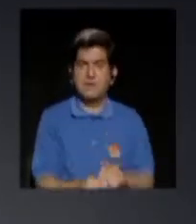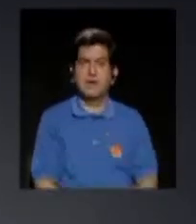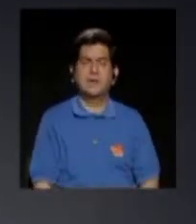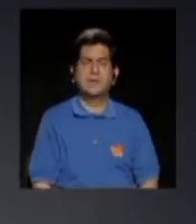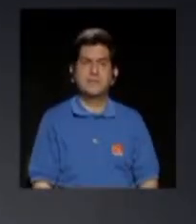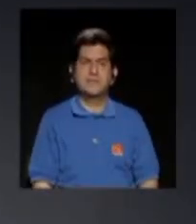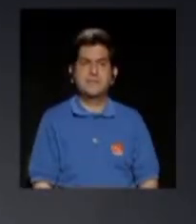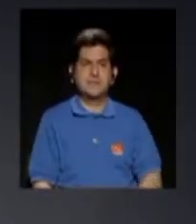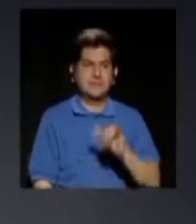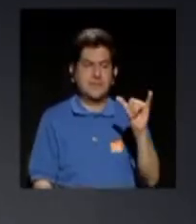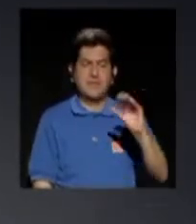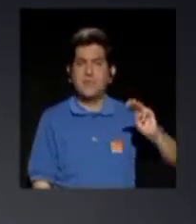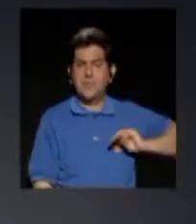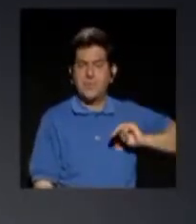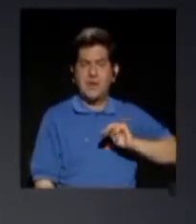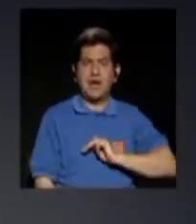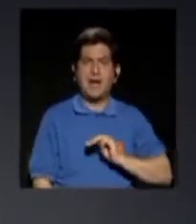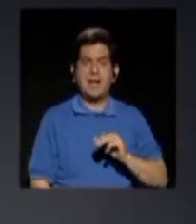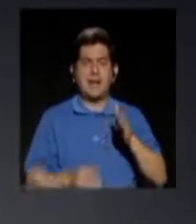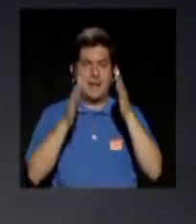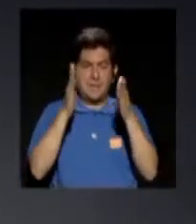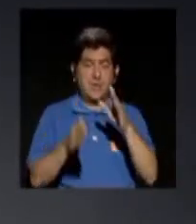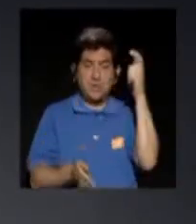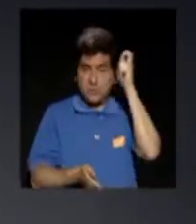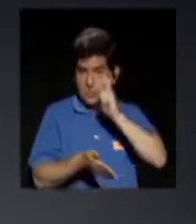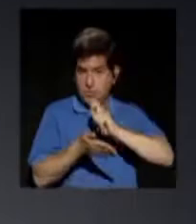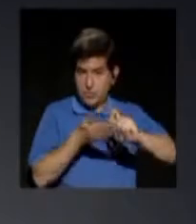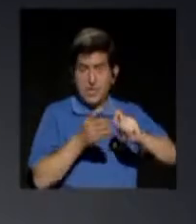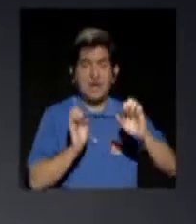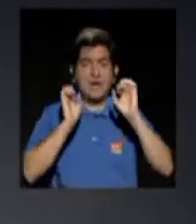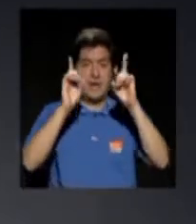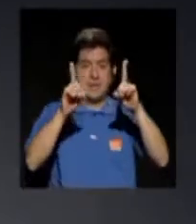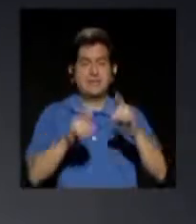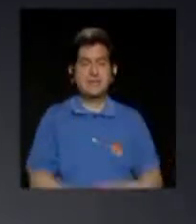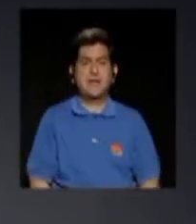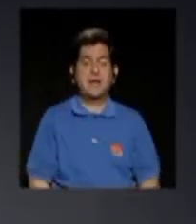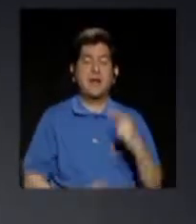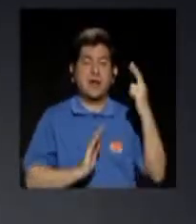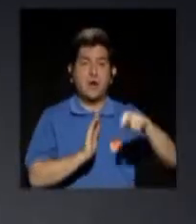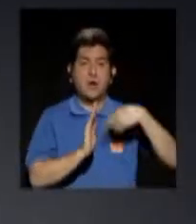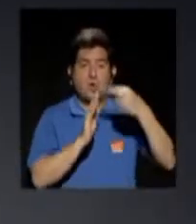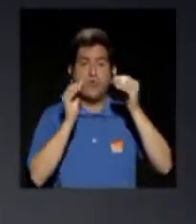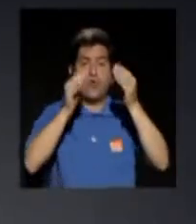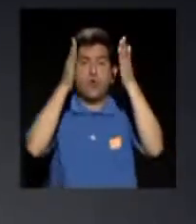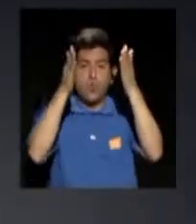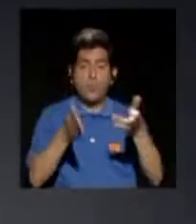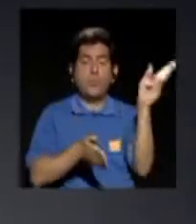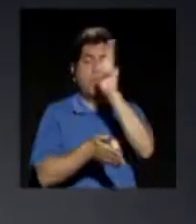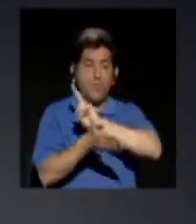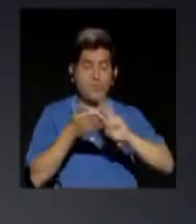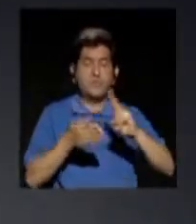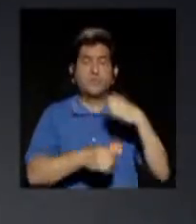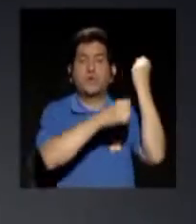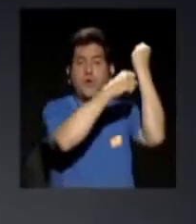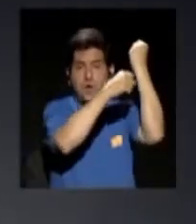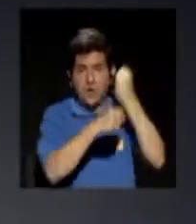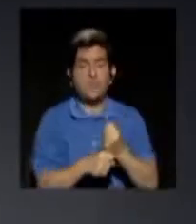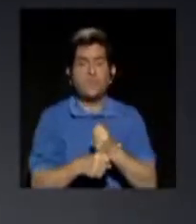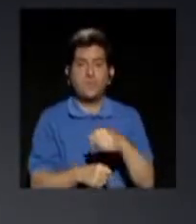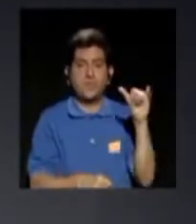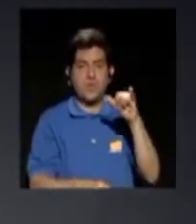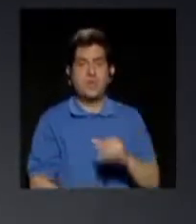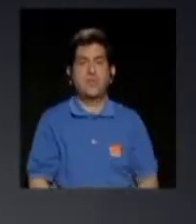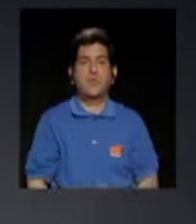el mismo ministro o secretario de Educación jugando el papel de profesor universitario y de fundador de